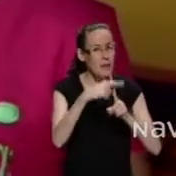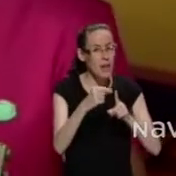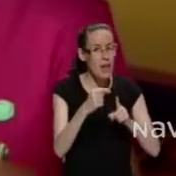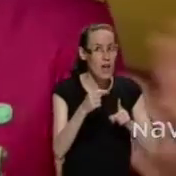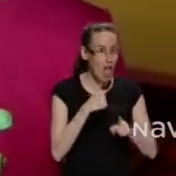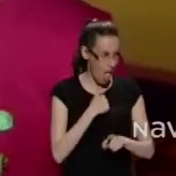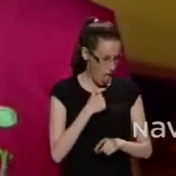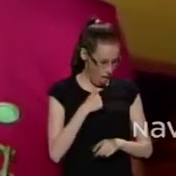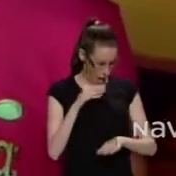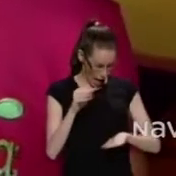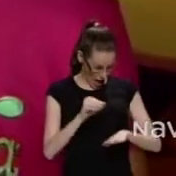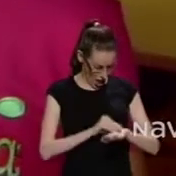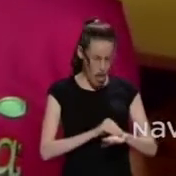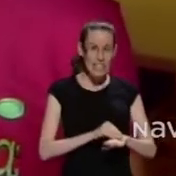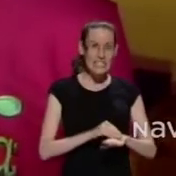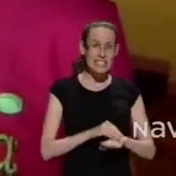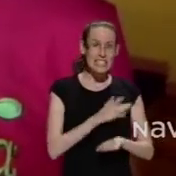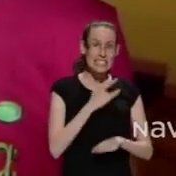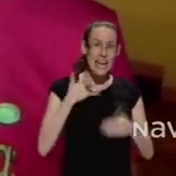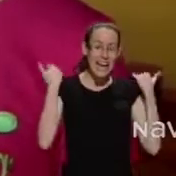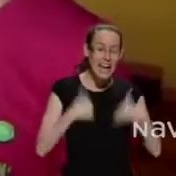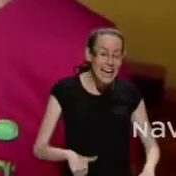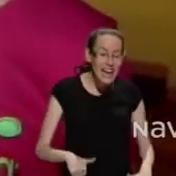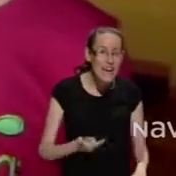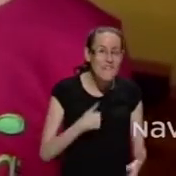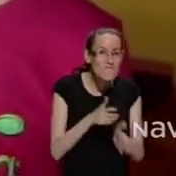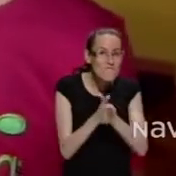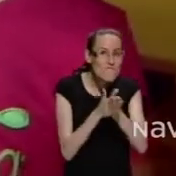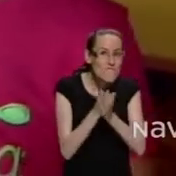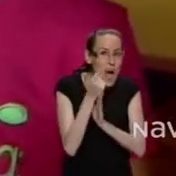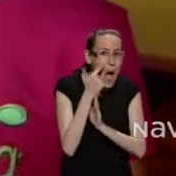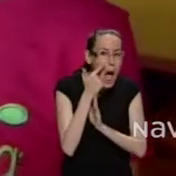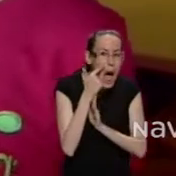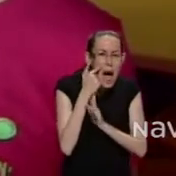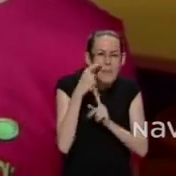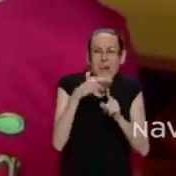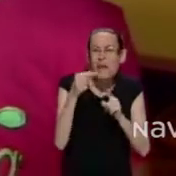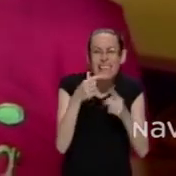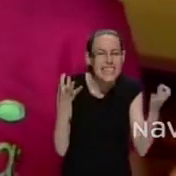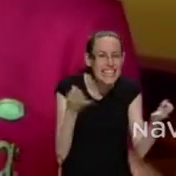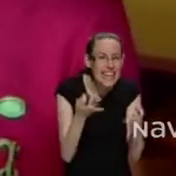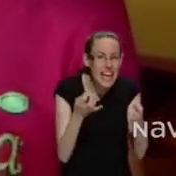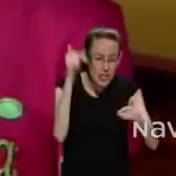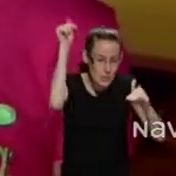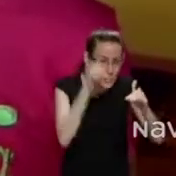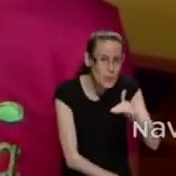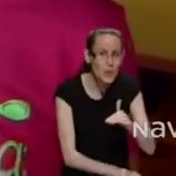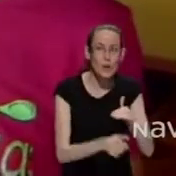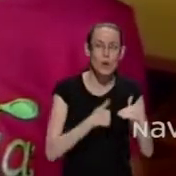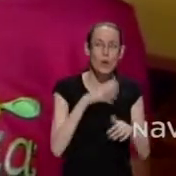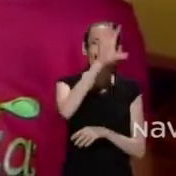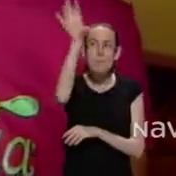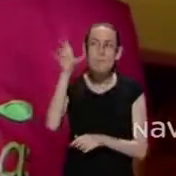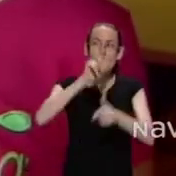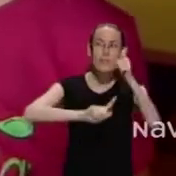se abrió todo un mundo entero para mí y eso me motivó a estudiar la macrobiótica, así que viajé por diferentes países